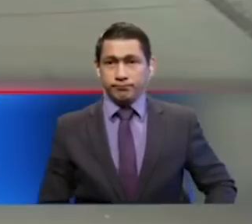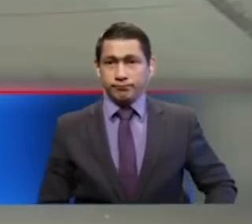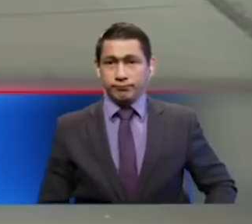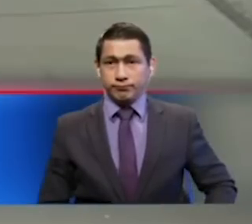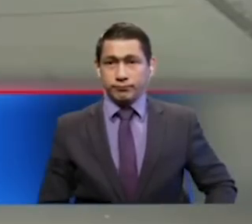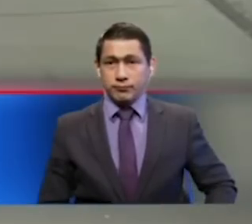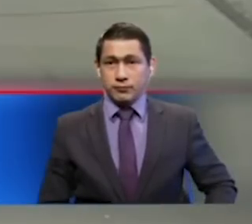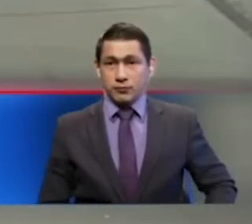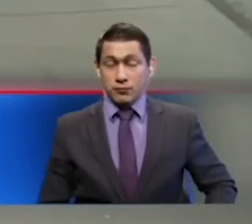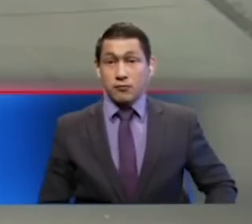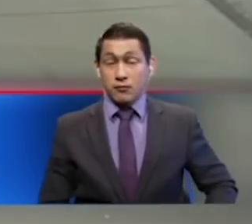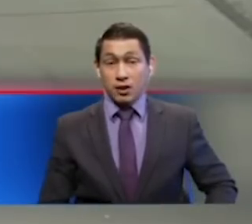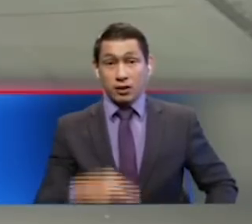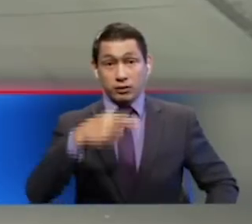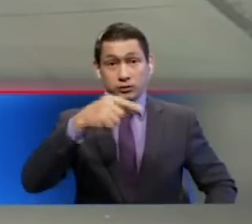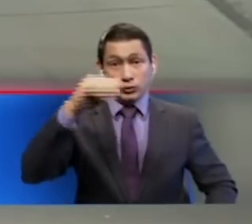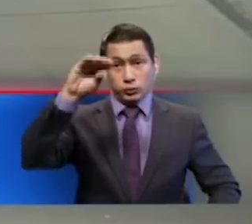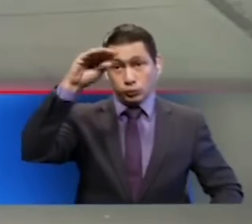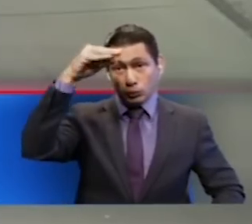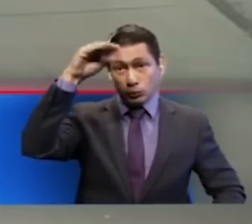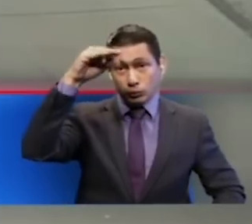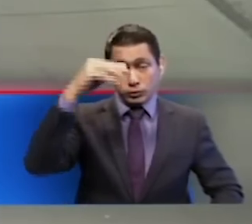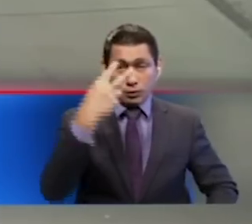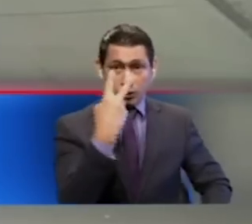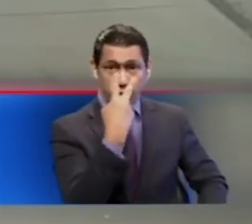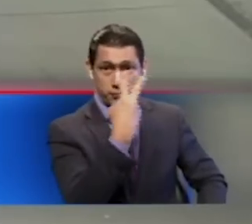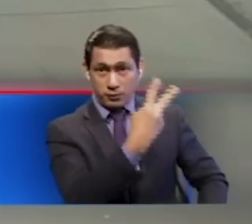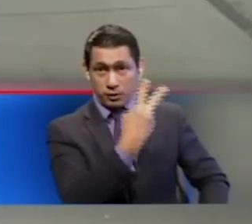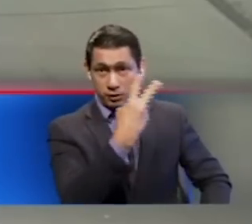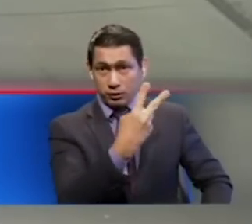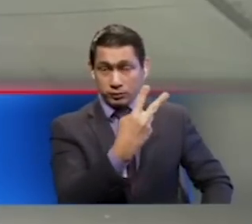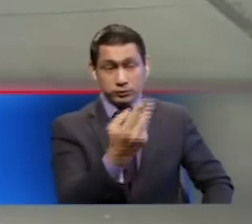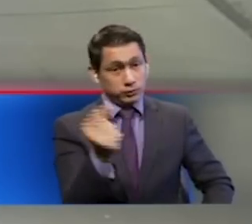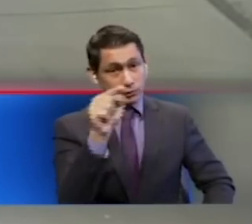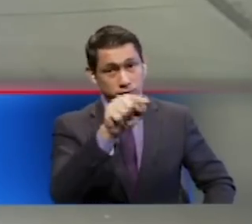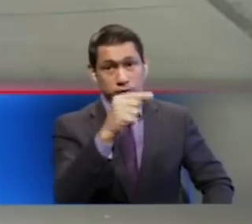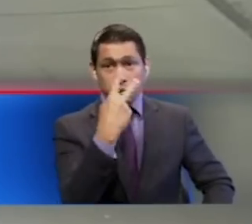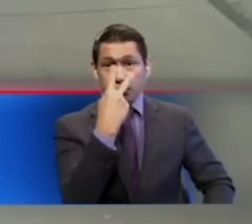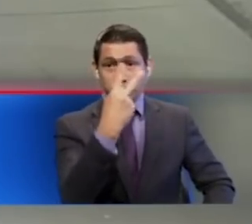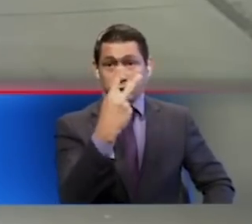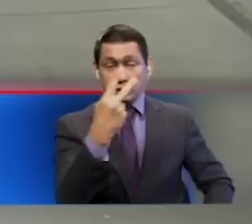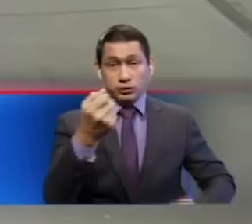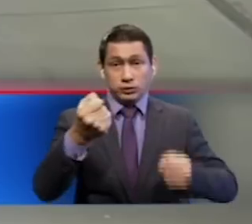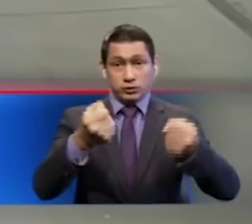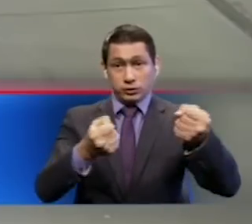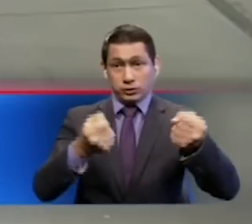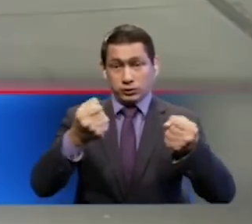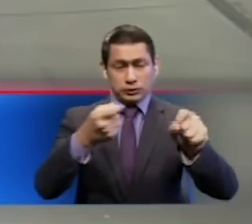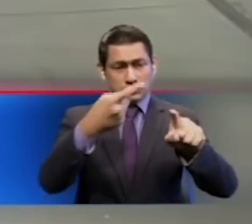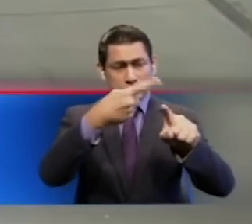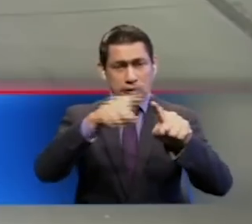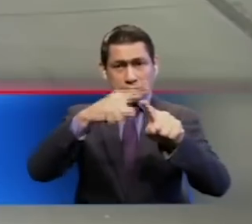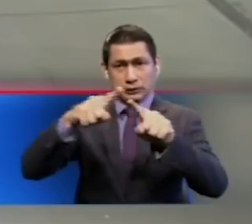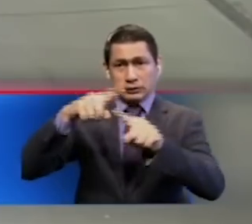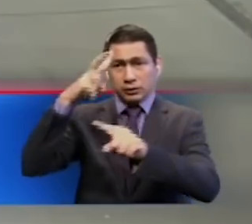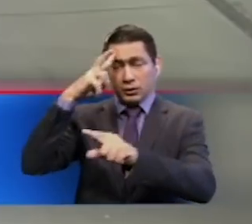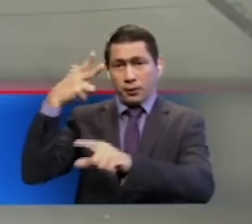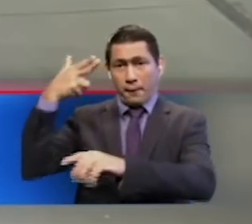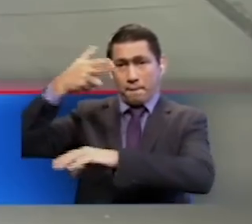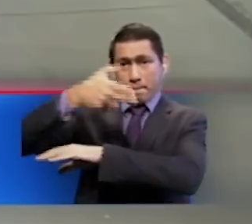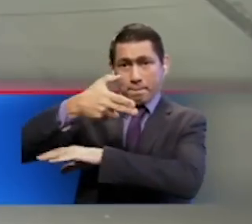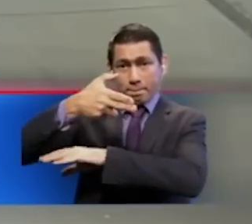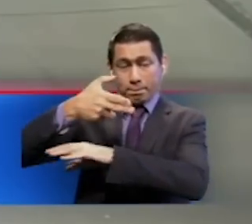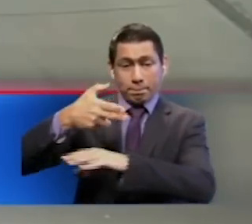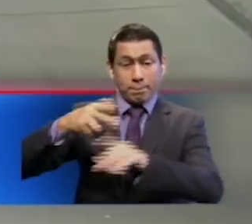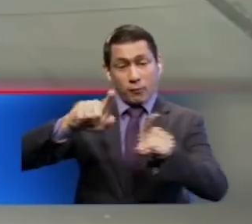El violento ataque quedó registrado en cámaras de videovigilancia y allí se observa cuando una camioneta con sujetos fuertemente armados arremeten